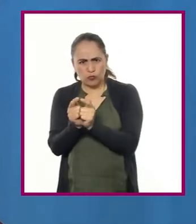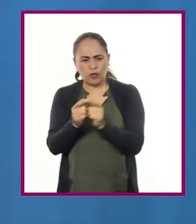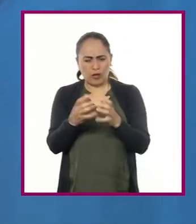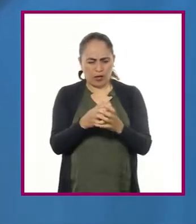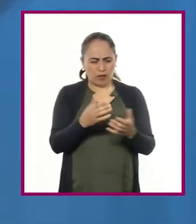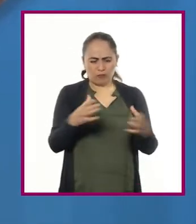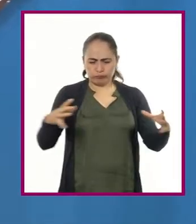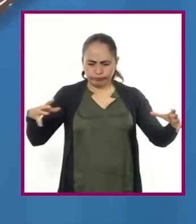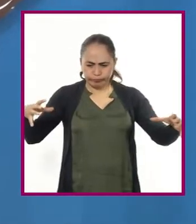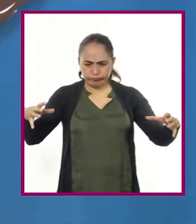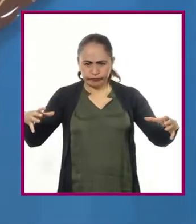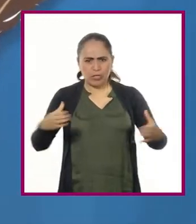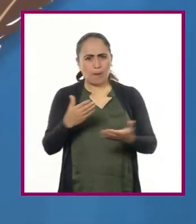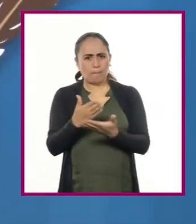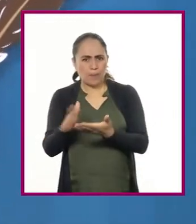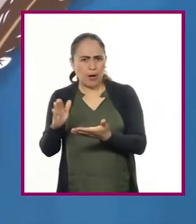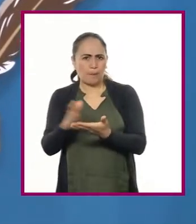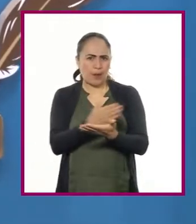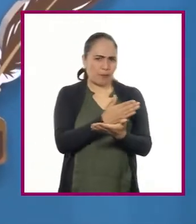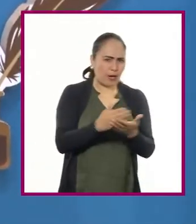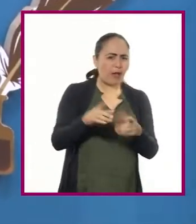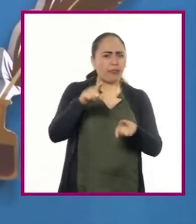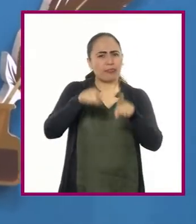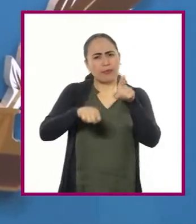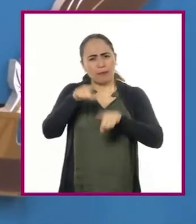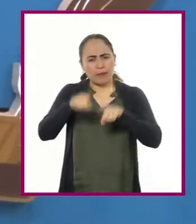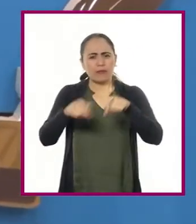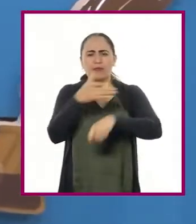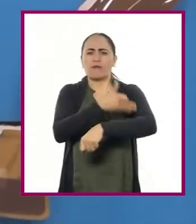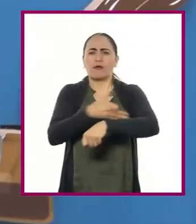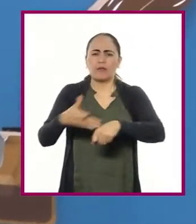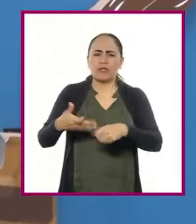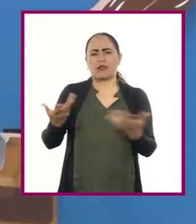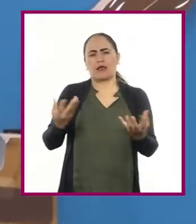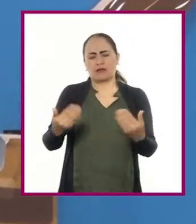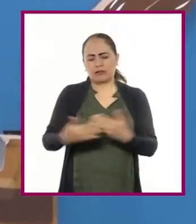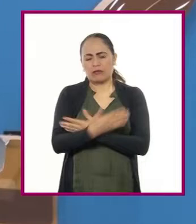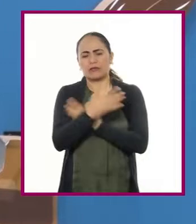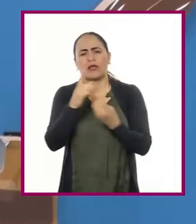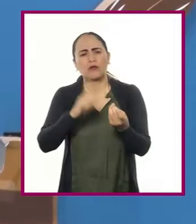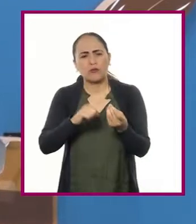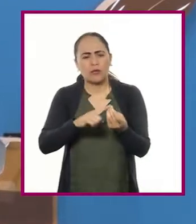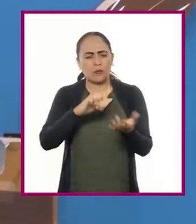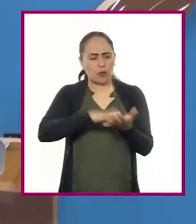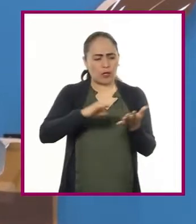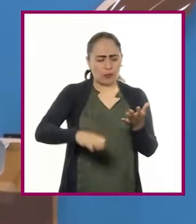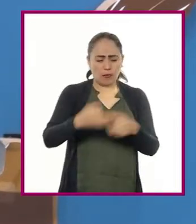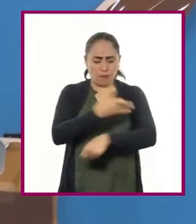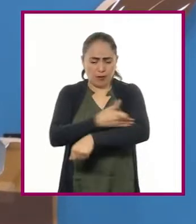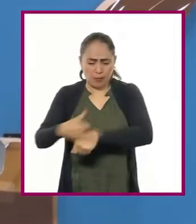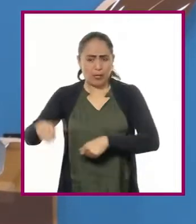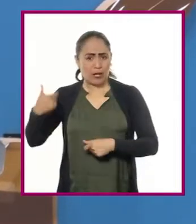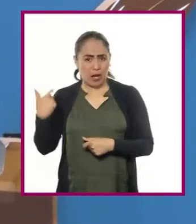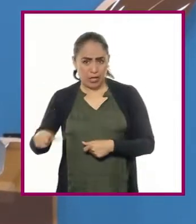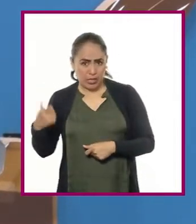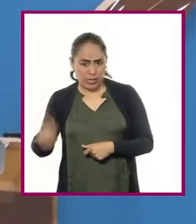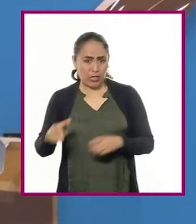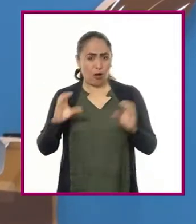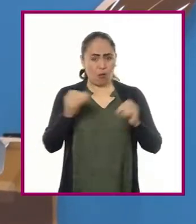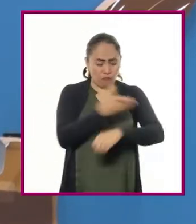social, dependiendo de la familia en la que se naciera. Se podía nacer en una familia noble o en una familia